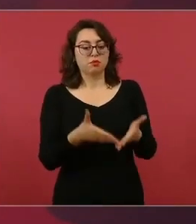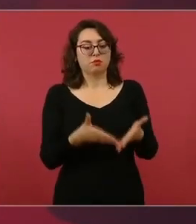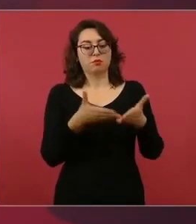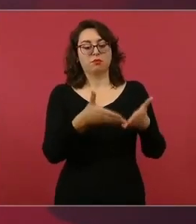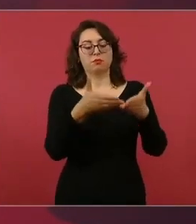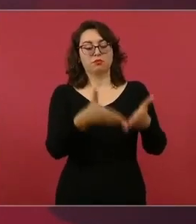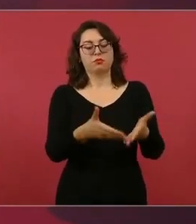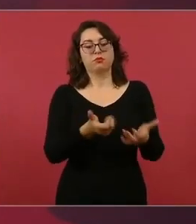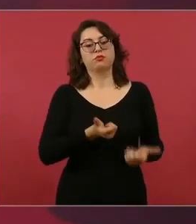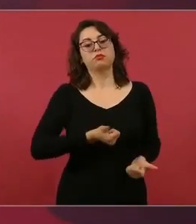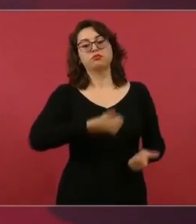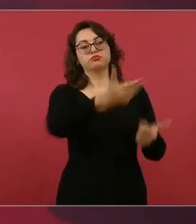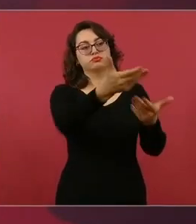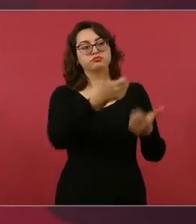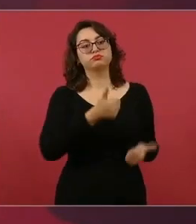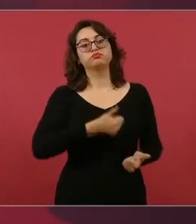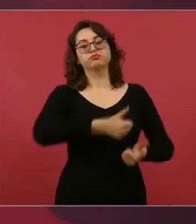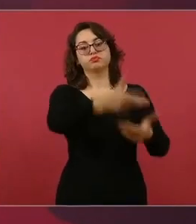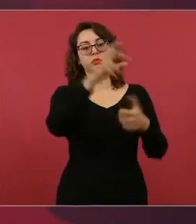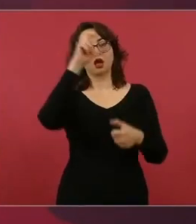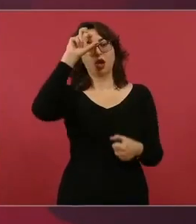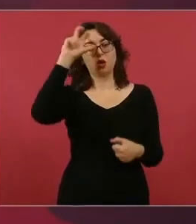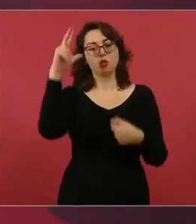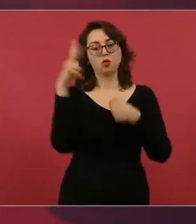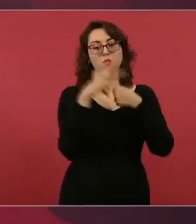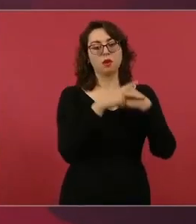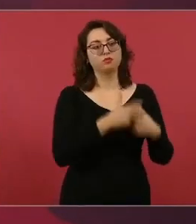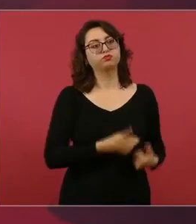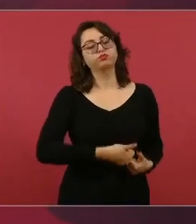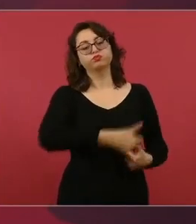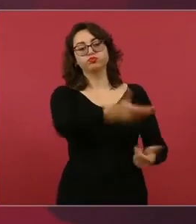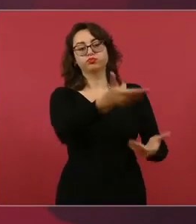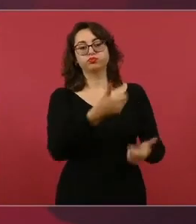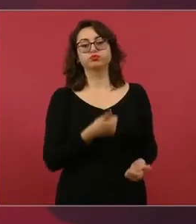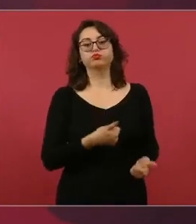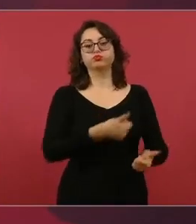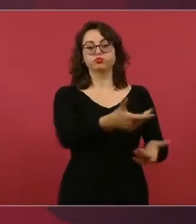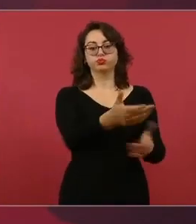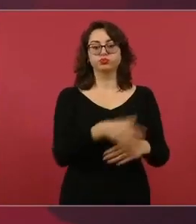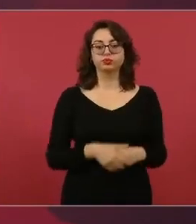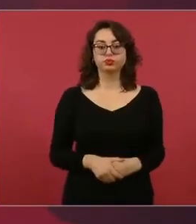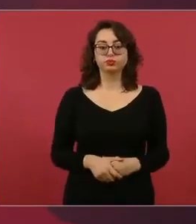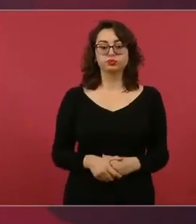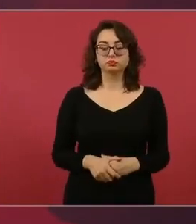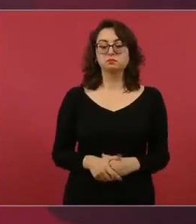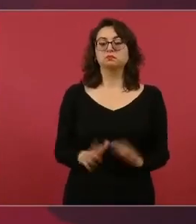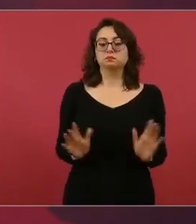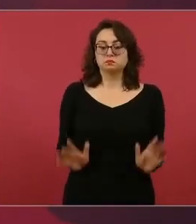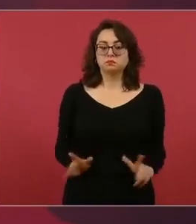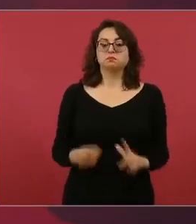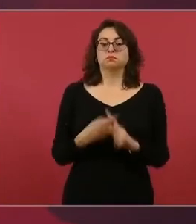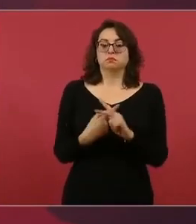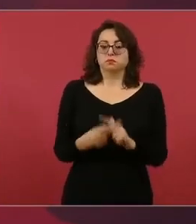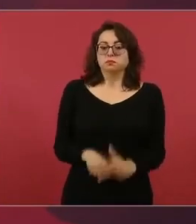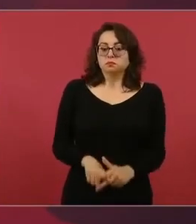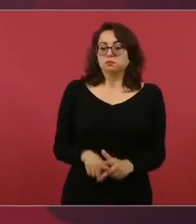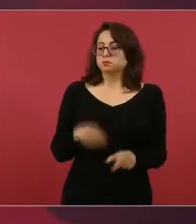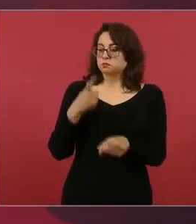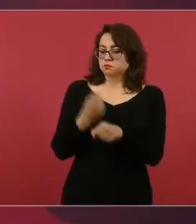Europa. Es una primera etapa. Sí se desarrolla todo lo que